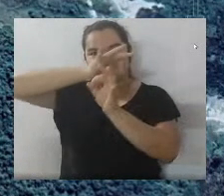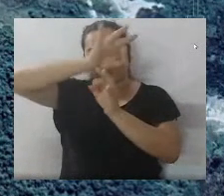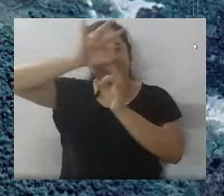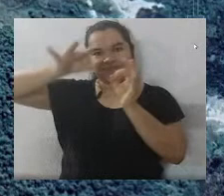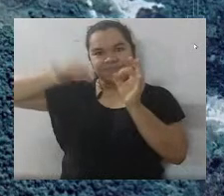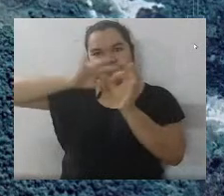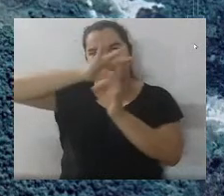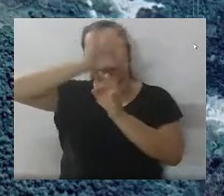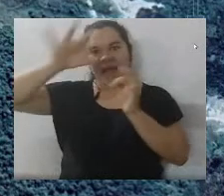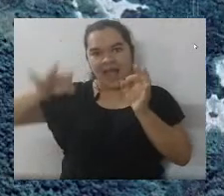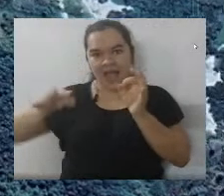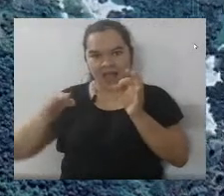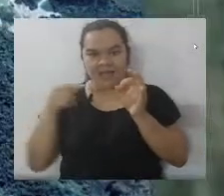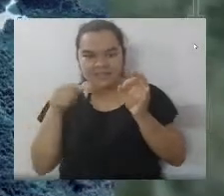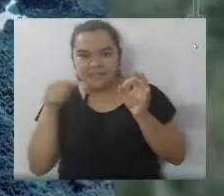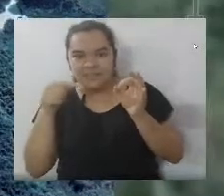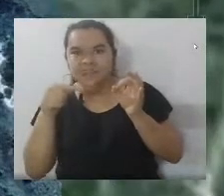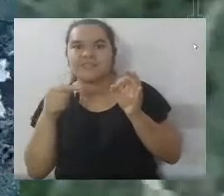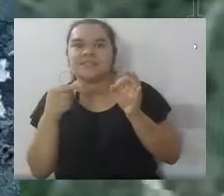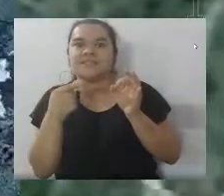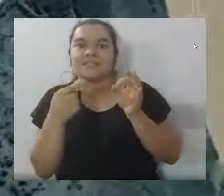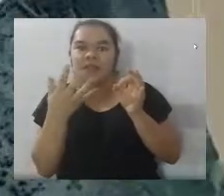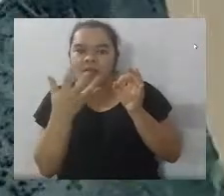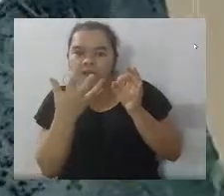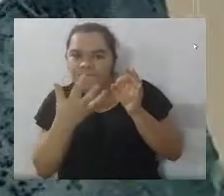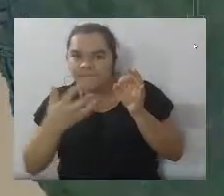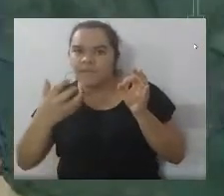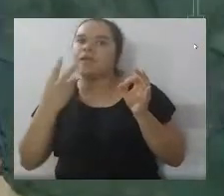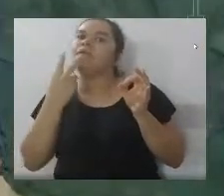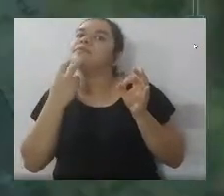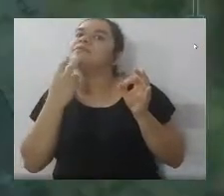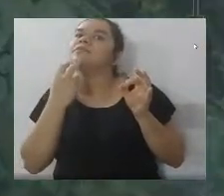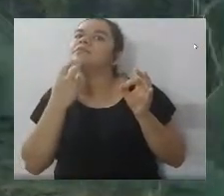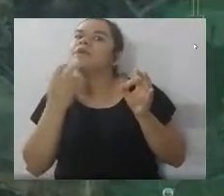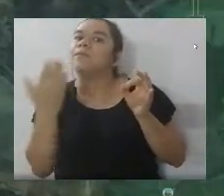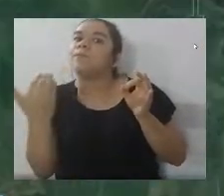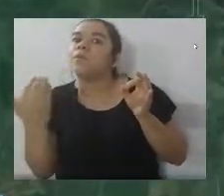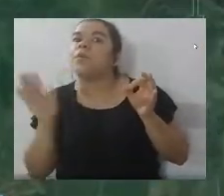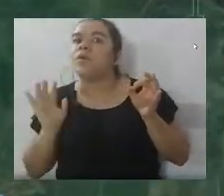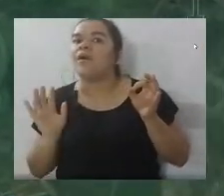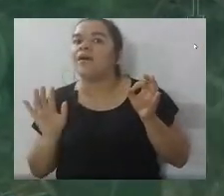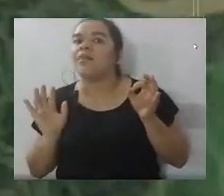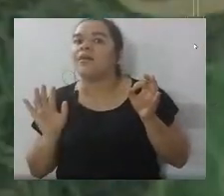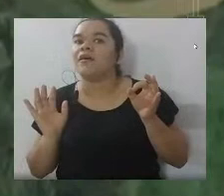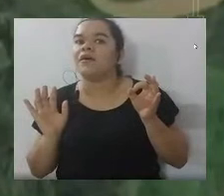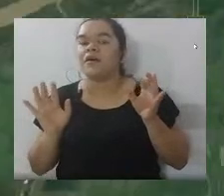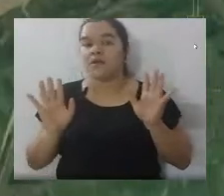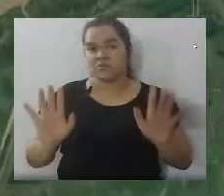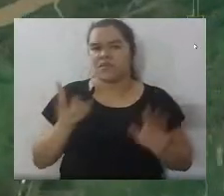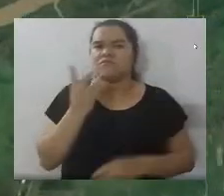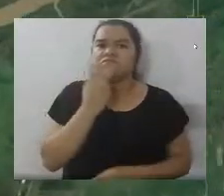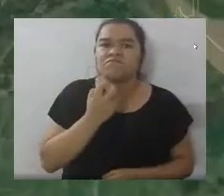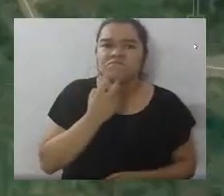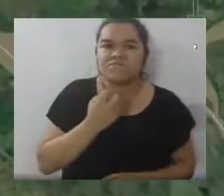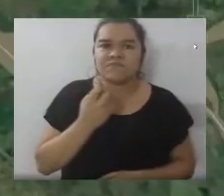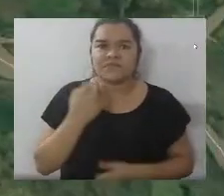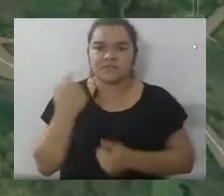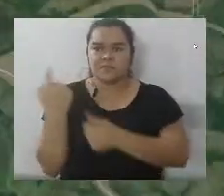finalmente energía eléctrica. Todas estas formas de generar energía eléctrica